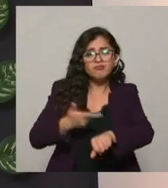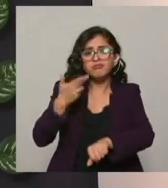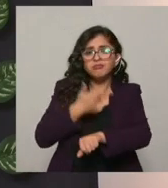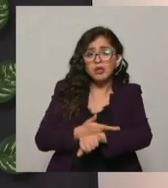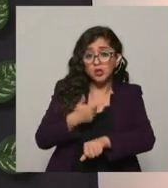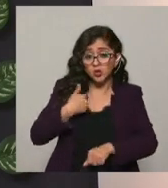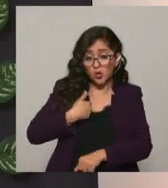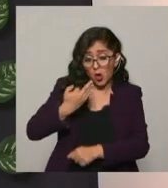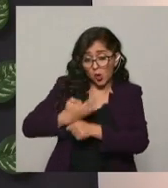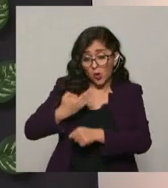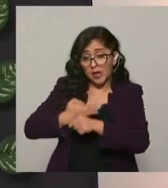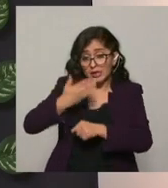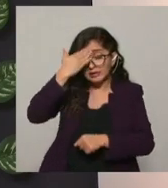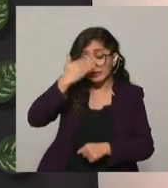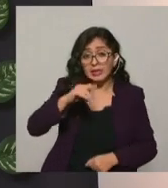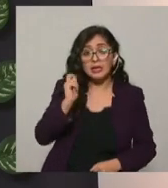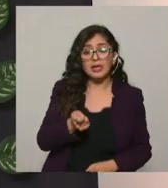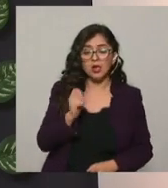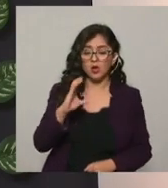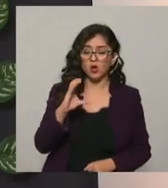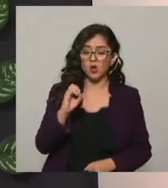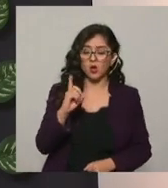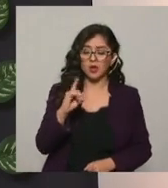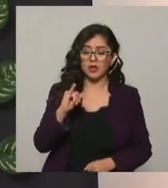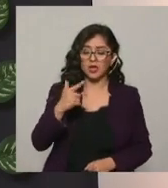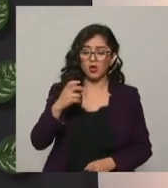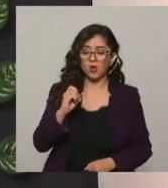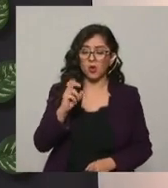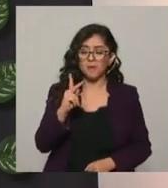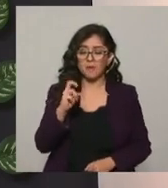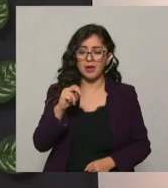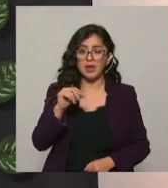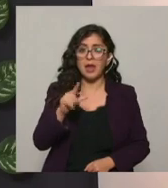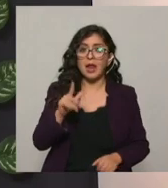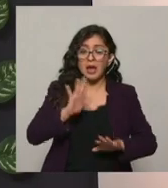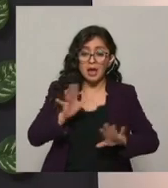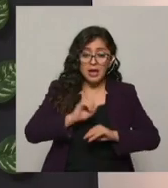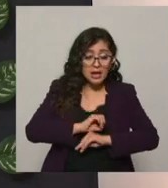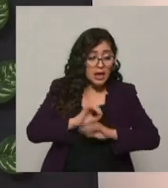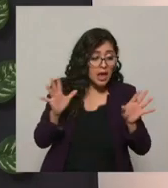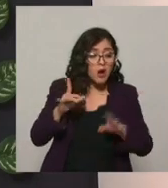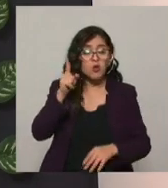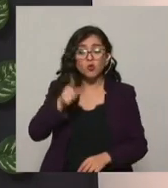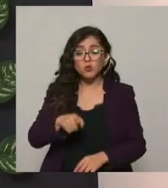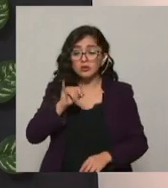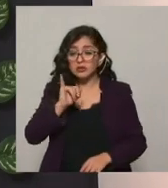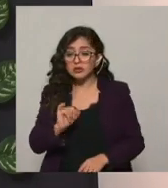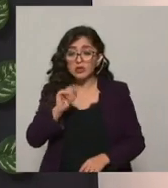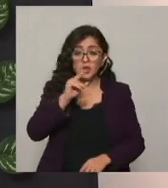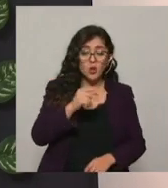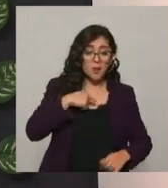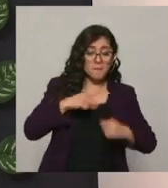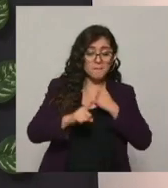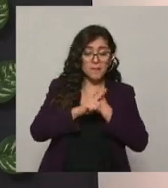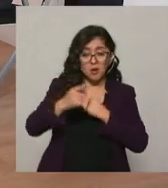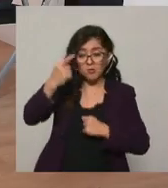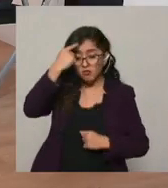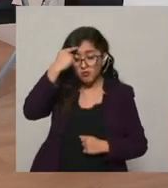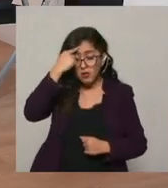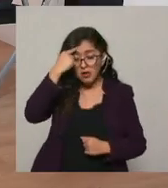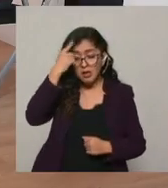ahora es que el Código Penal es muy claro y que las amenazas, esté yo dañada o psicológicamente o no, se persiguen,